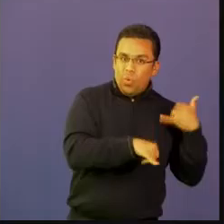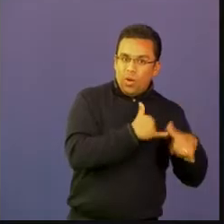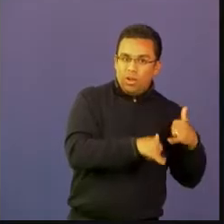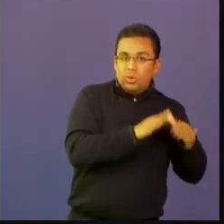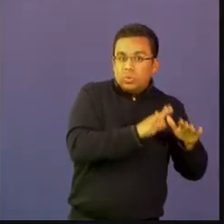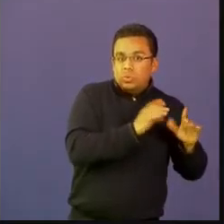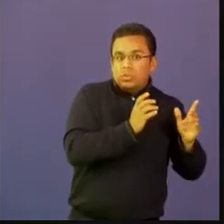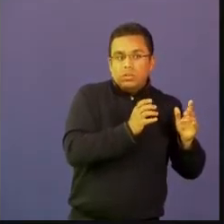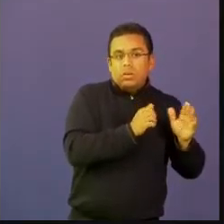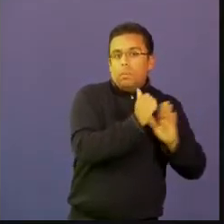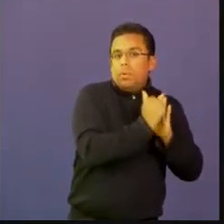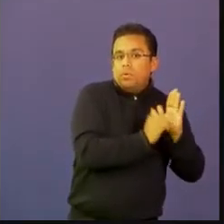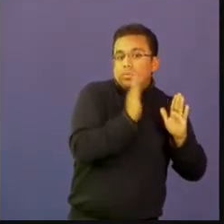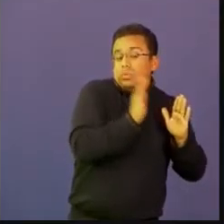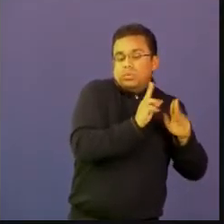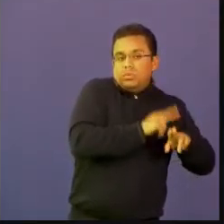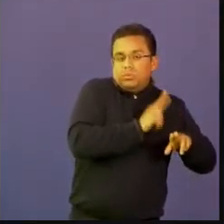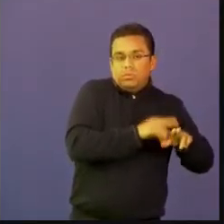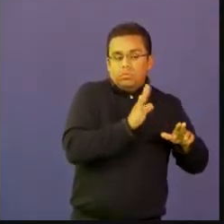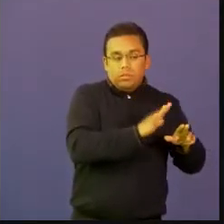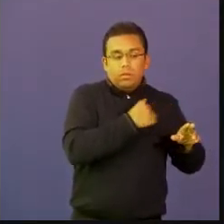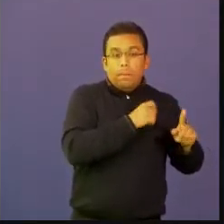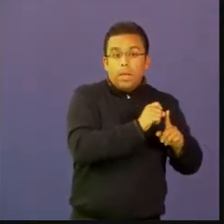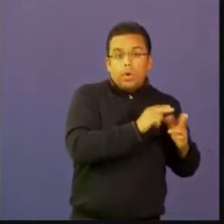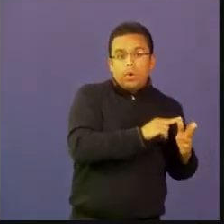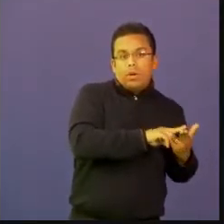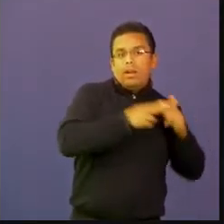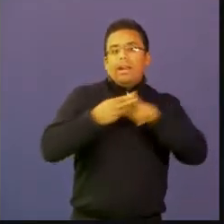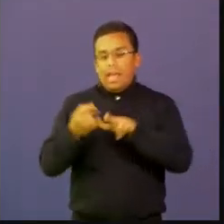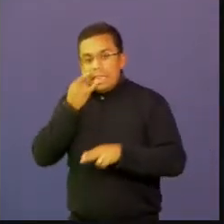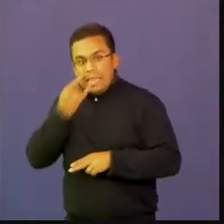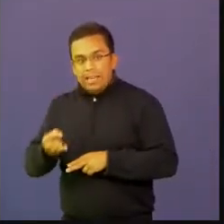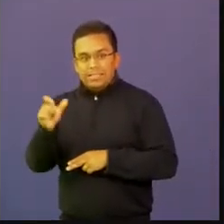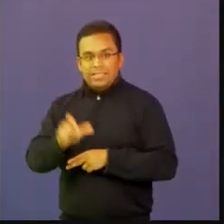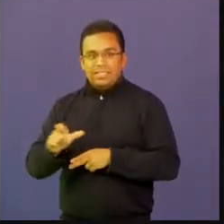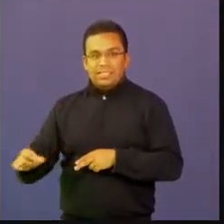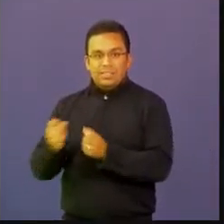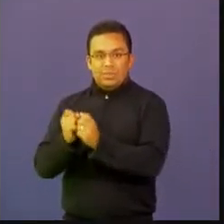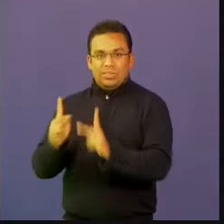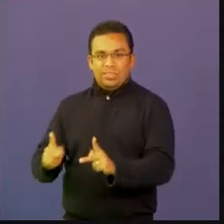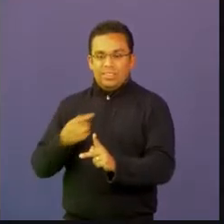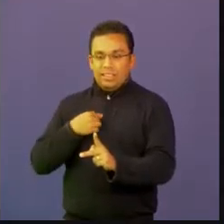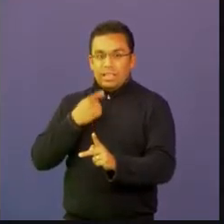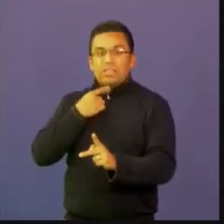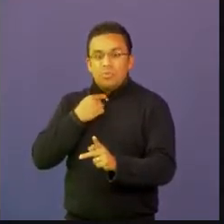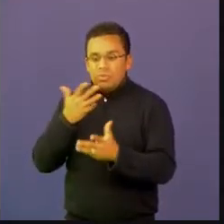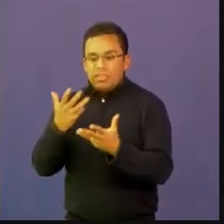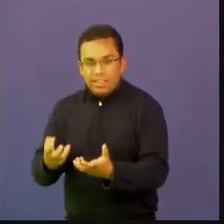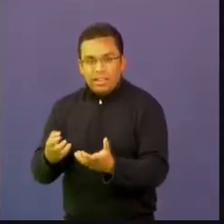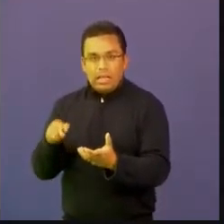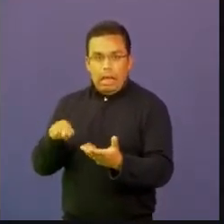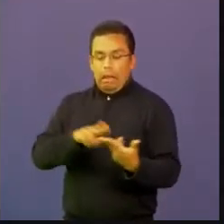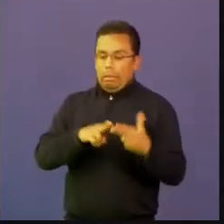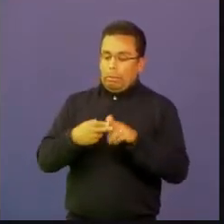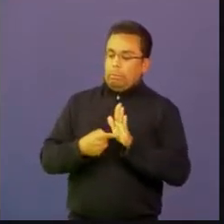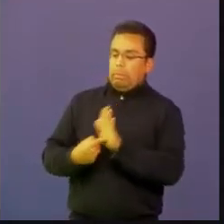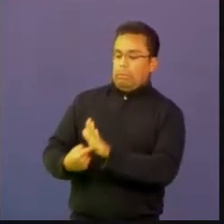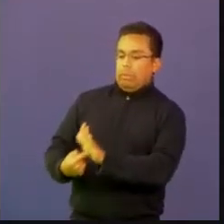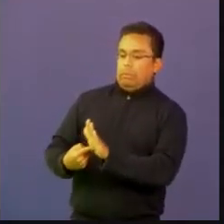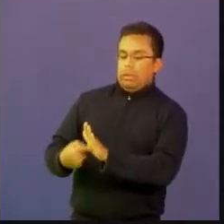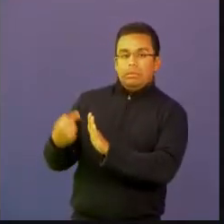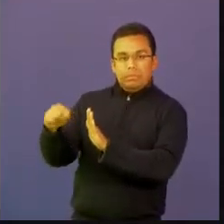de alguna manera pero que tiene que ver con el interés de recuperar lo que a los estudiantes les interesa lo que a nuestros estudiantes les importa